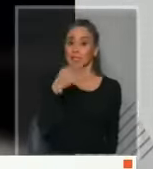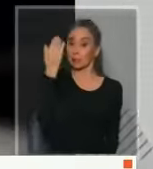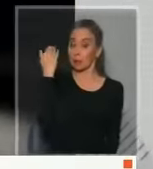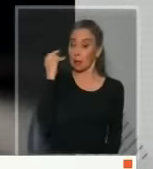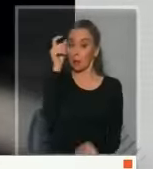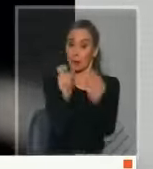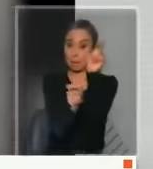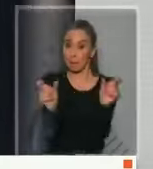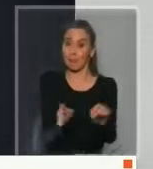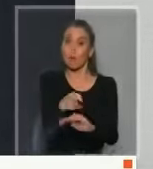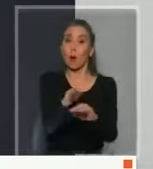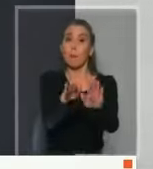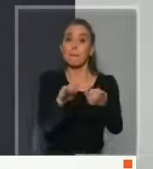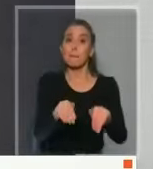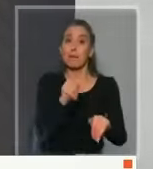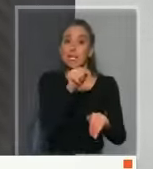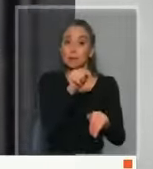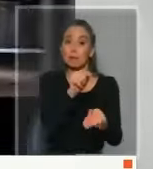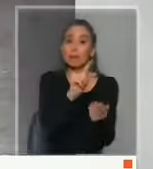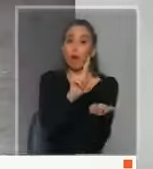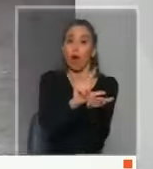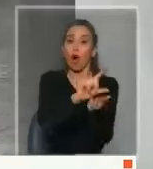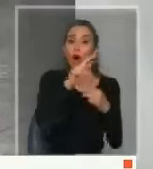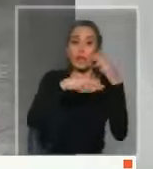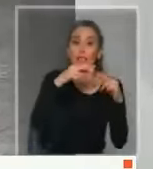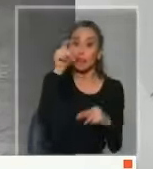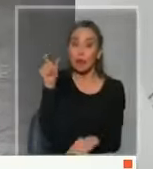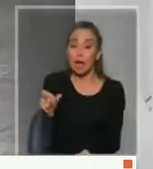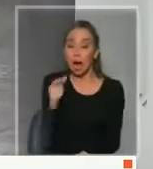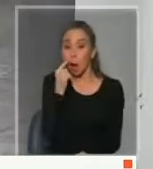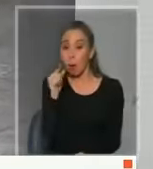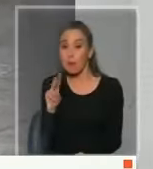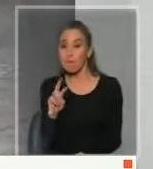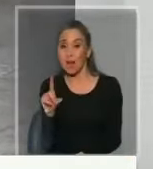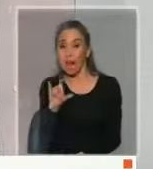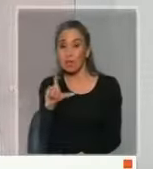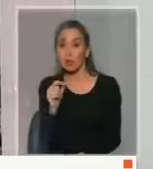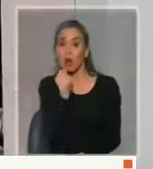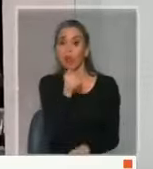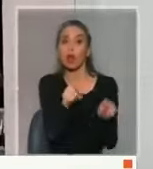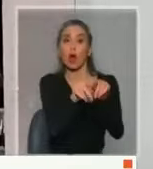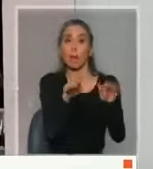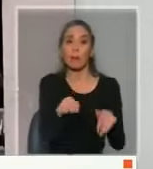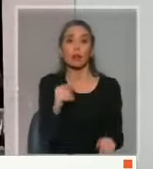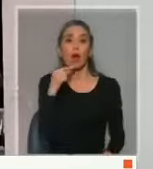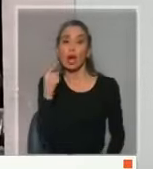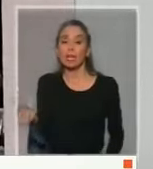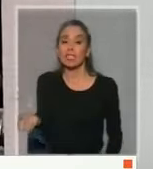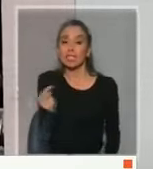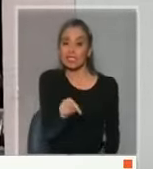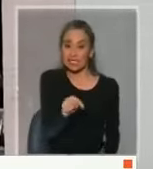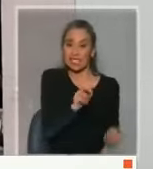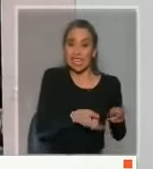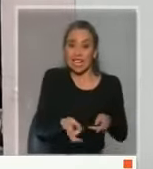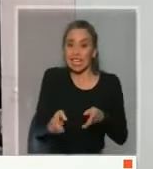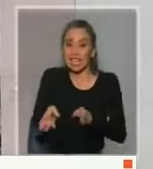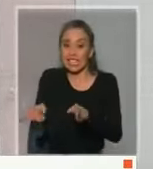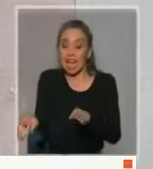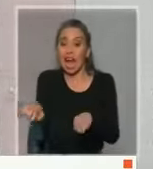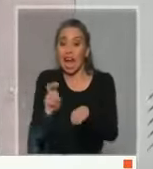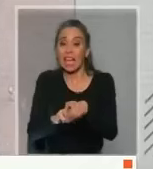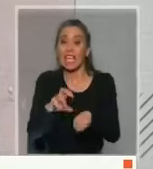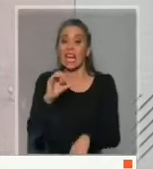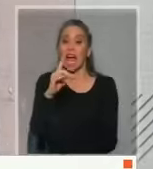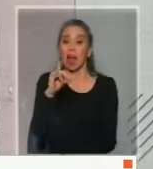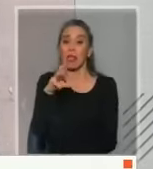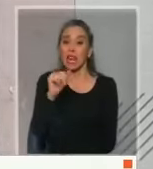que fueron al mismo local que Valenzuela denunciaron exactamente lo mismo. Llegamos a Candelaria, nos compramos la primera piscola y de ahí